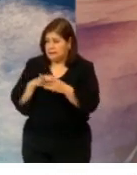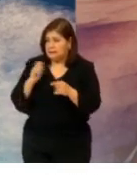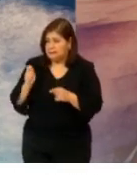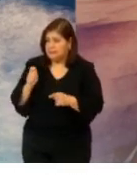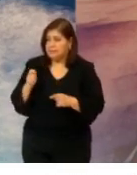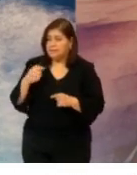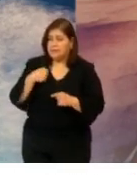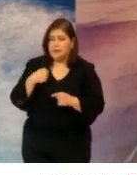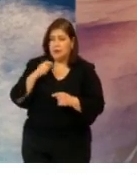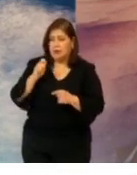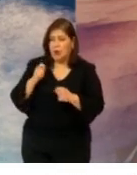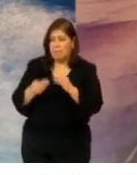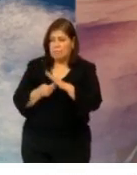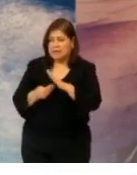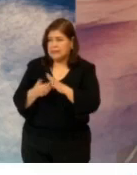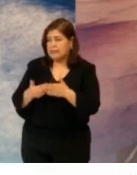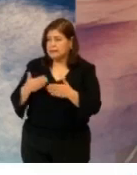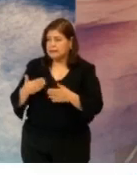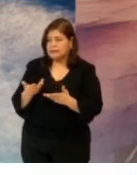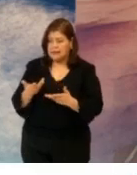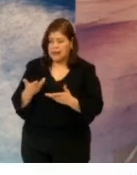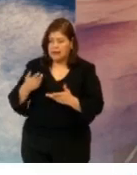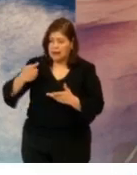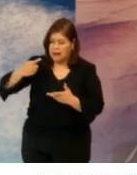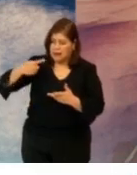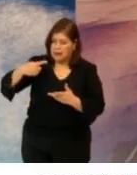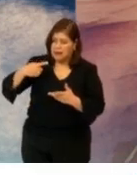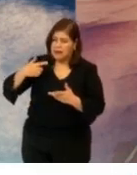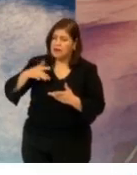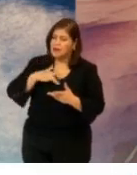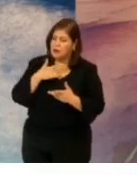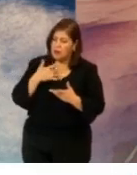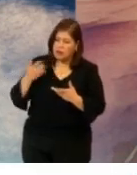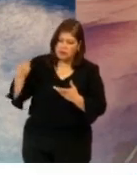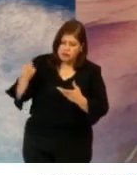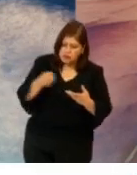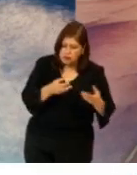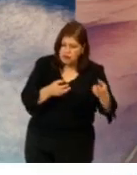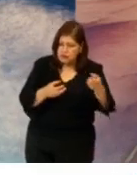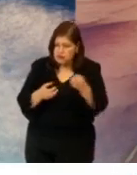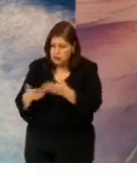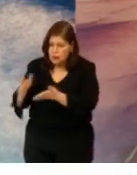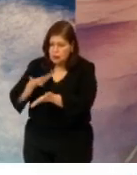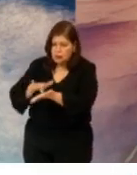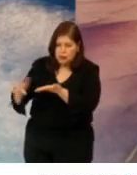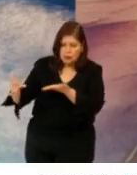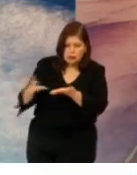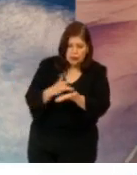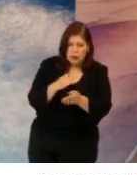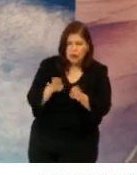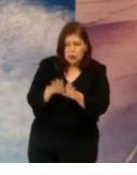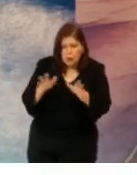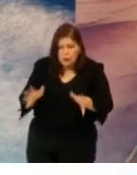la mesa anterior que tuvimos, y es cómo impulsar la lógica de la colaboración desde el poder de lo